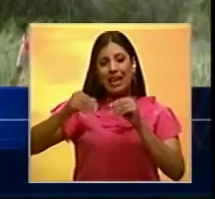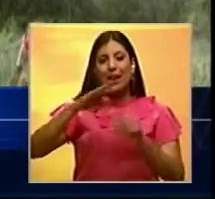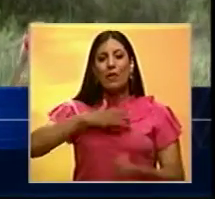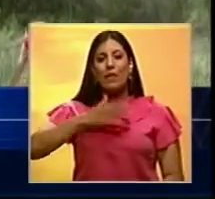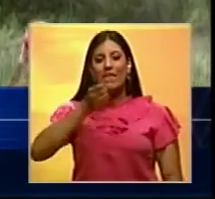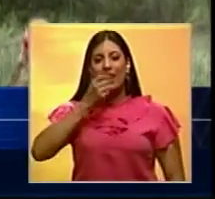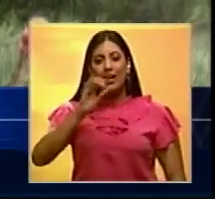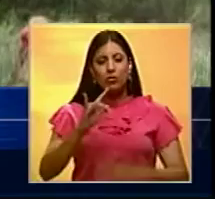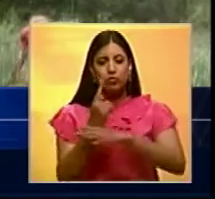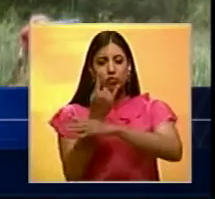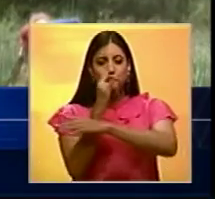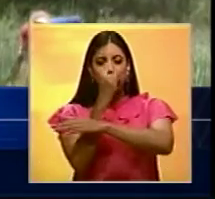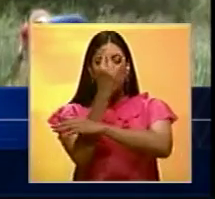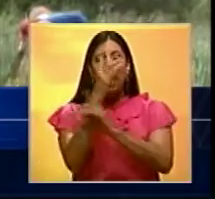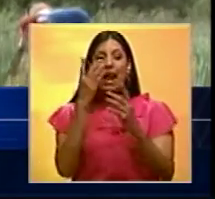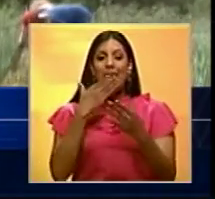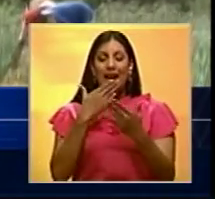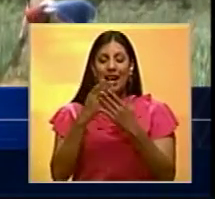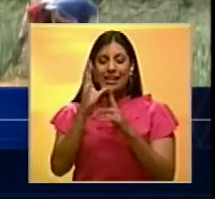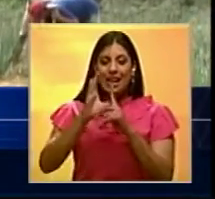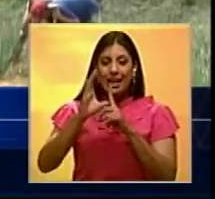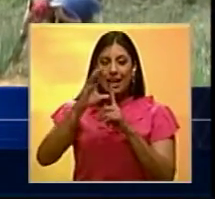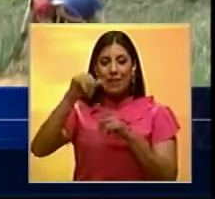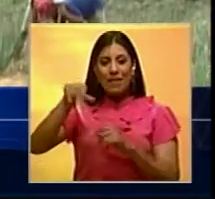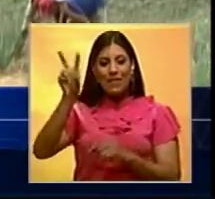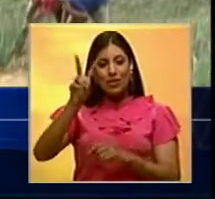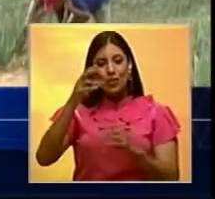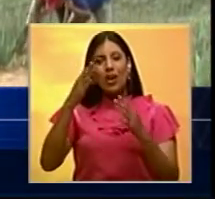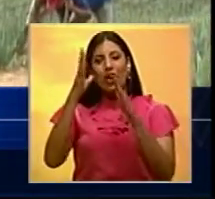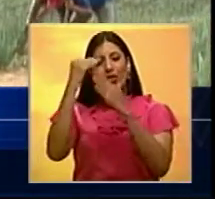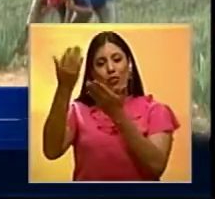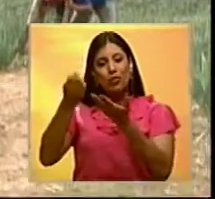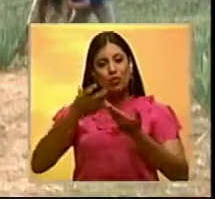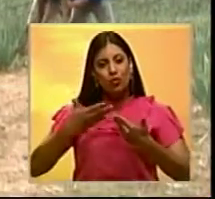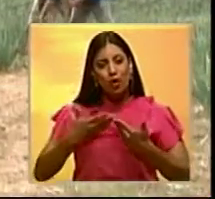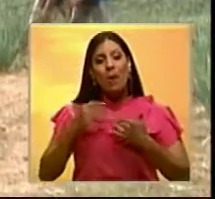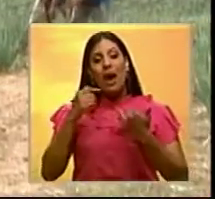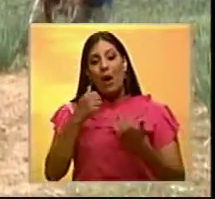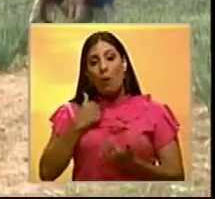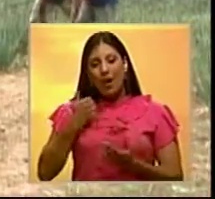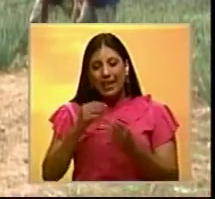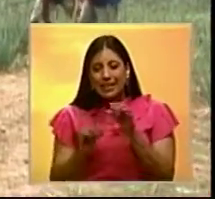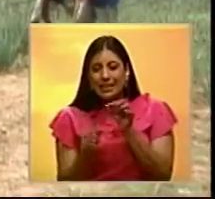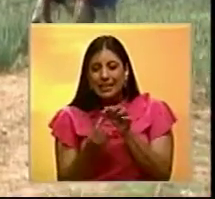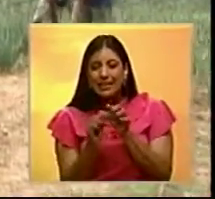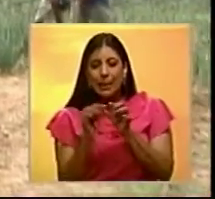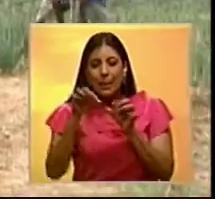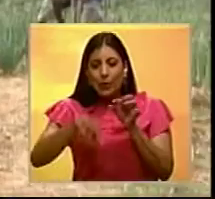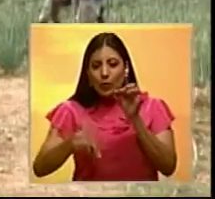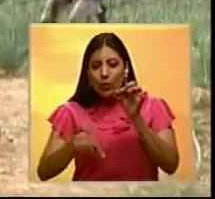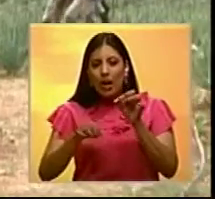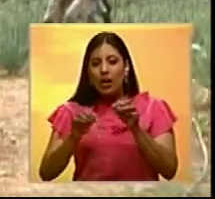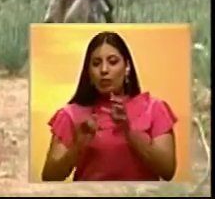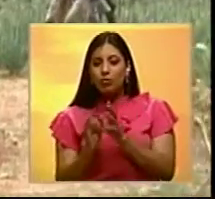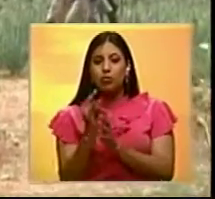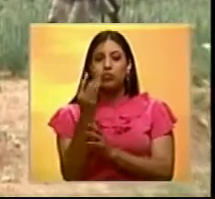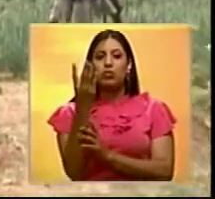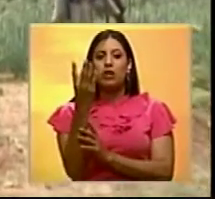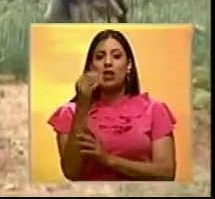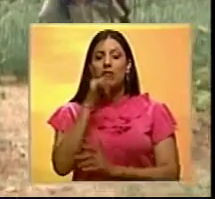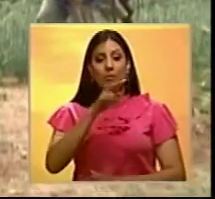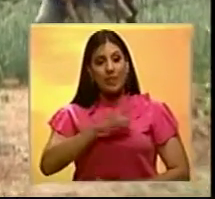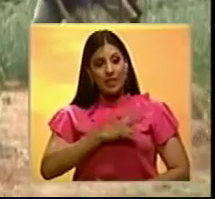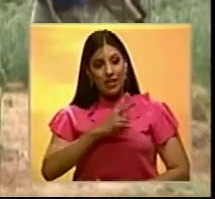de verde, gracias al clima tropical y a las bondades de la madre naturaleza. Y es que cualquier semilla que cae enseguida florece.